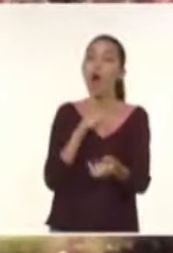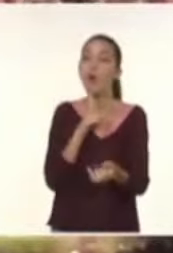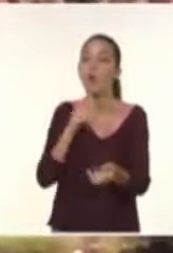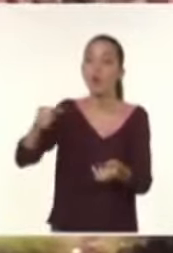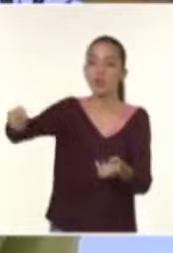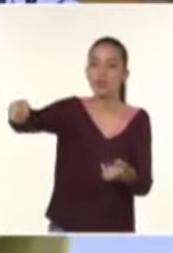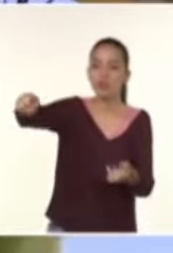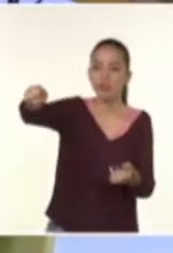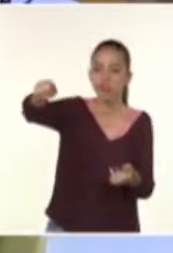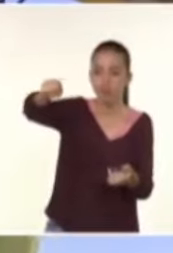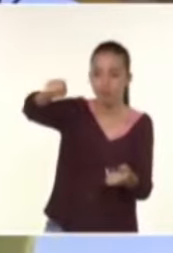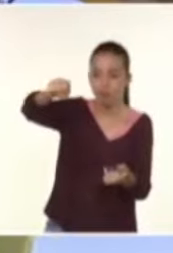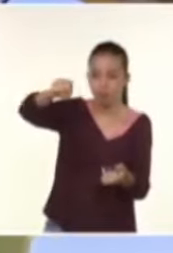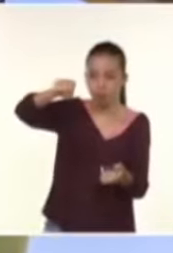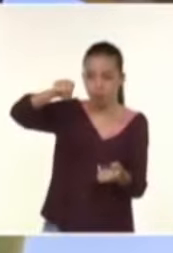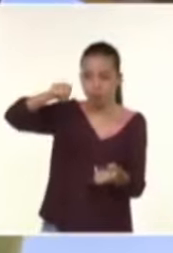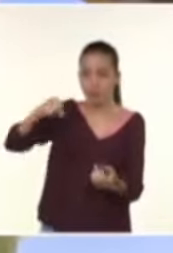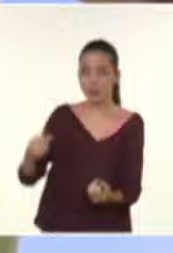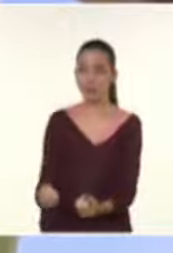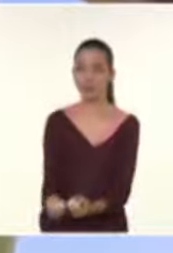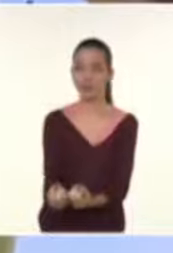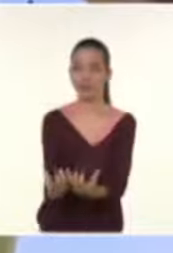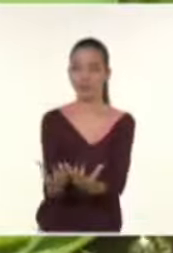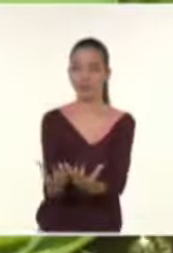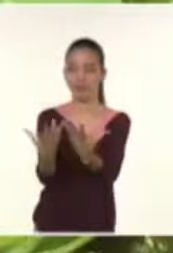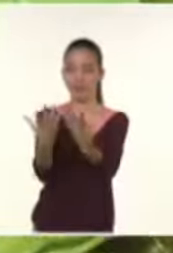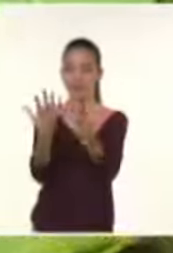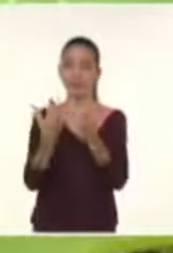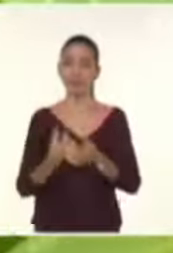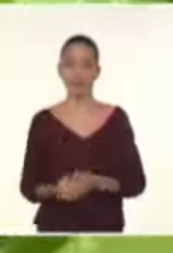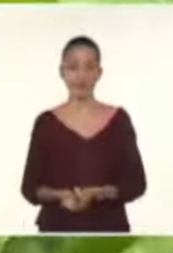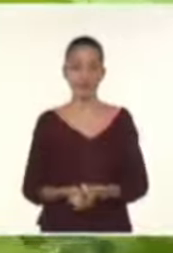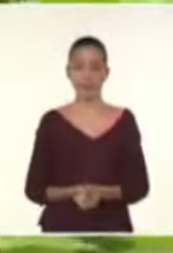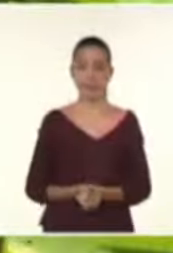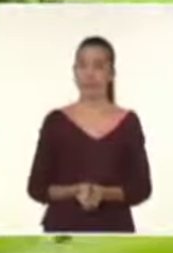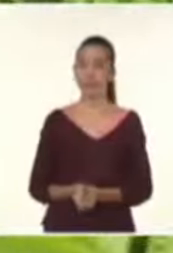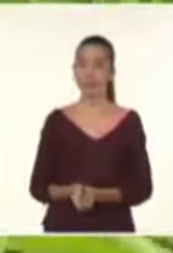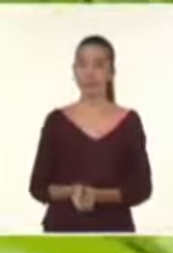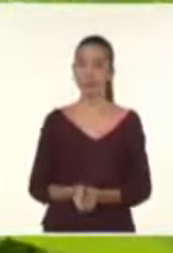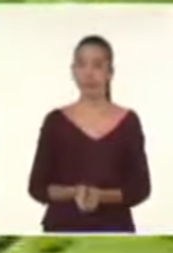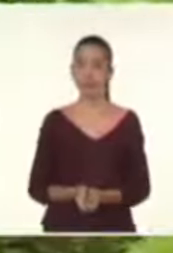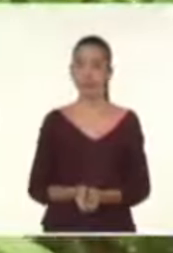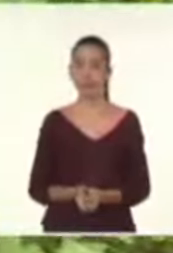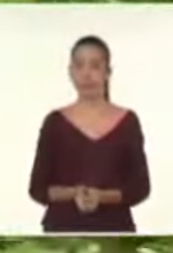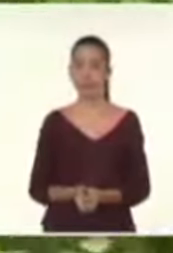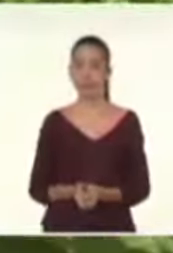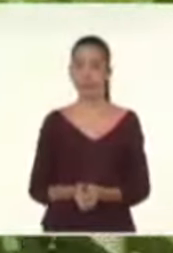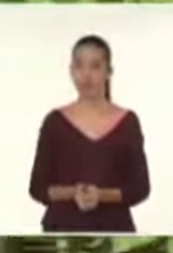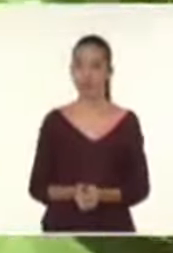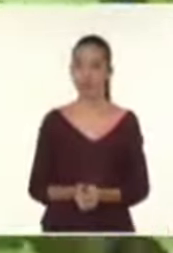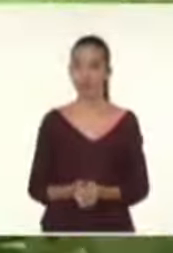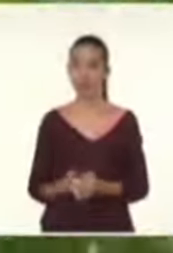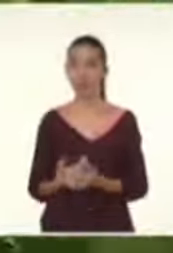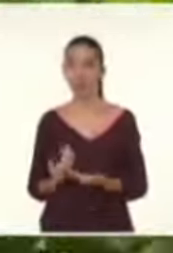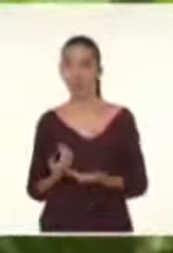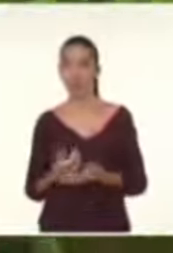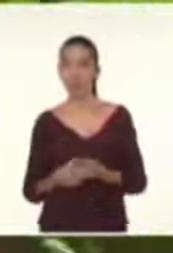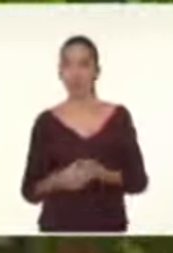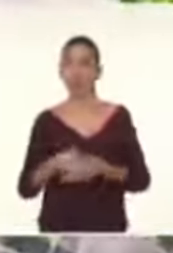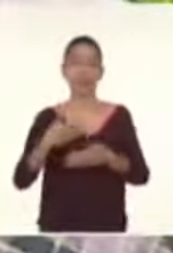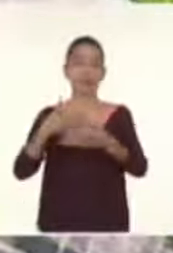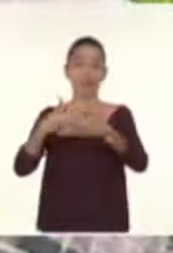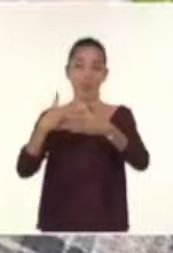Morales, sumadas unas 7.000 que van a Santi Spíritus y La Habana. Clave, la base productiva vinculada. Más de